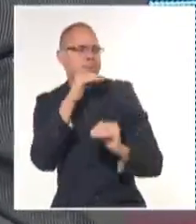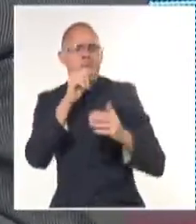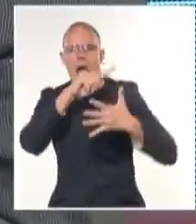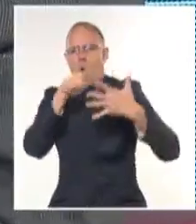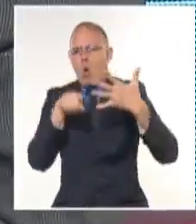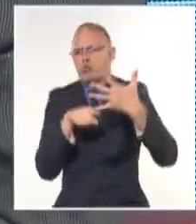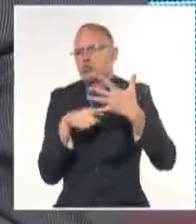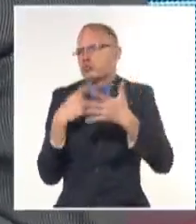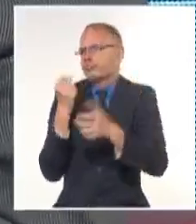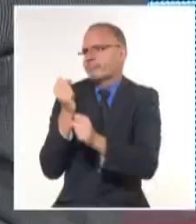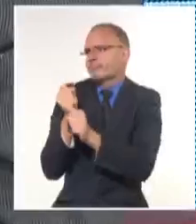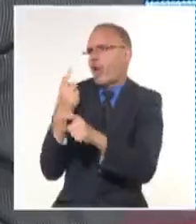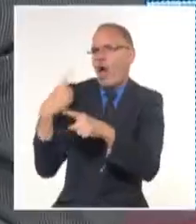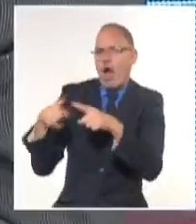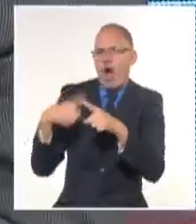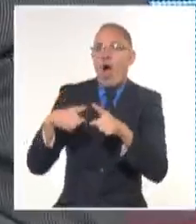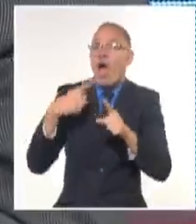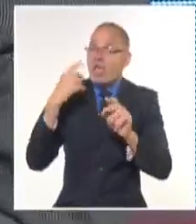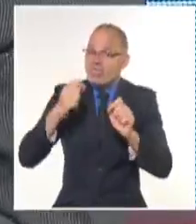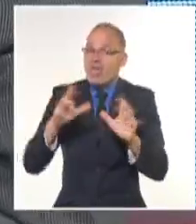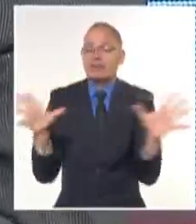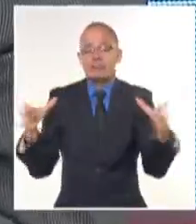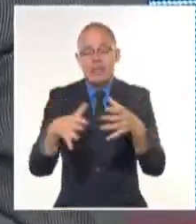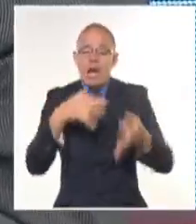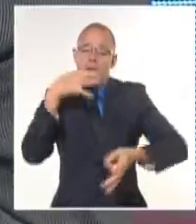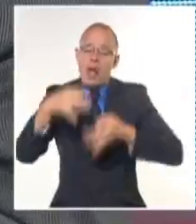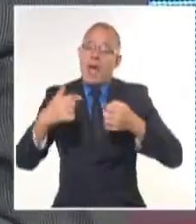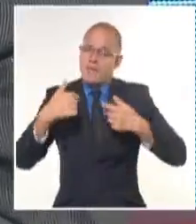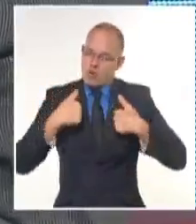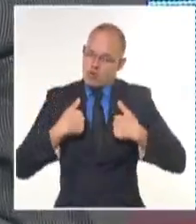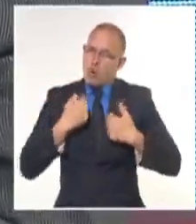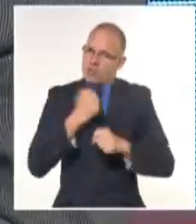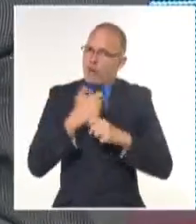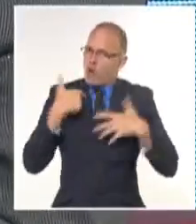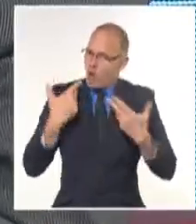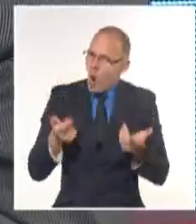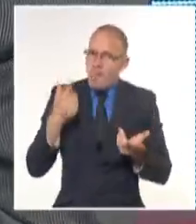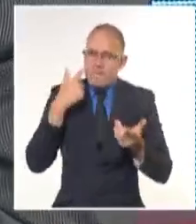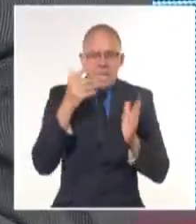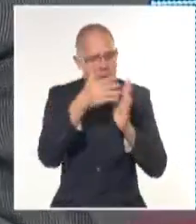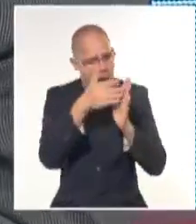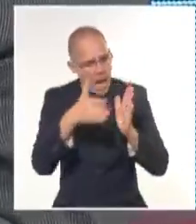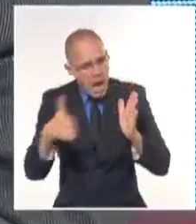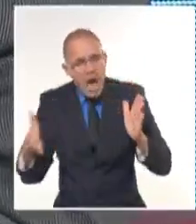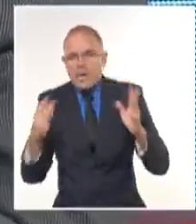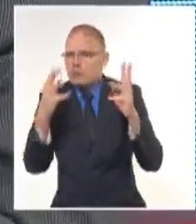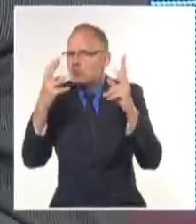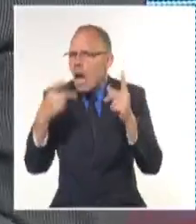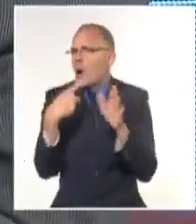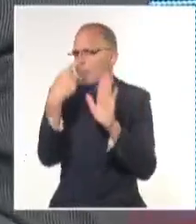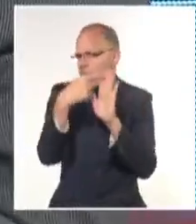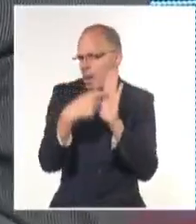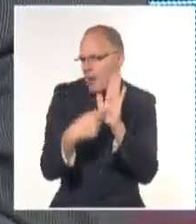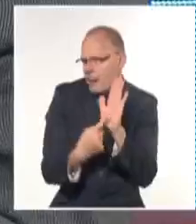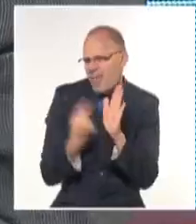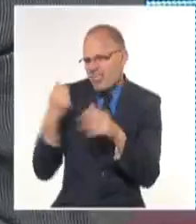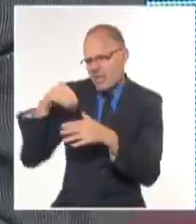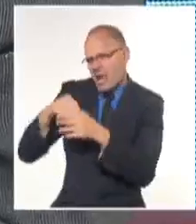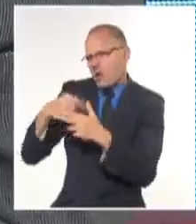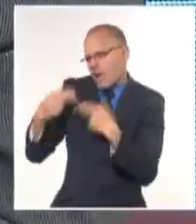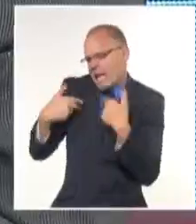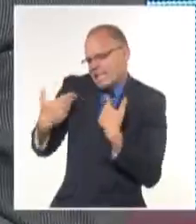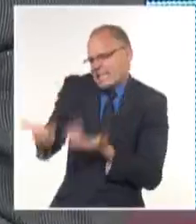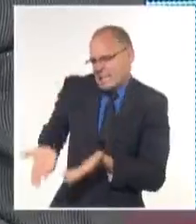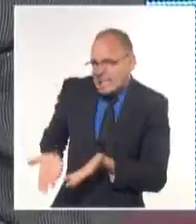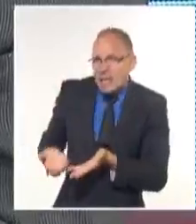recursos materiales, financieros, humanos, es decir, el destino que tienen esos recursos y al mismo tiempo cómo lograr mejores resultados con la asignación de